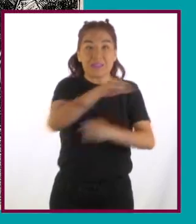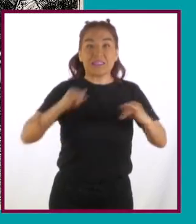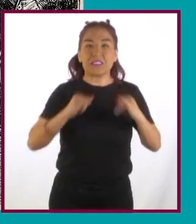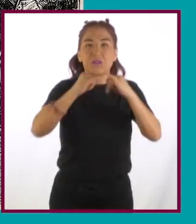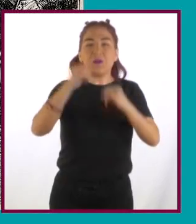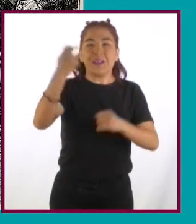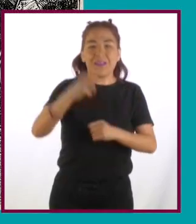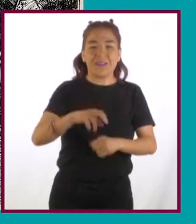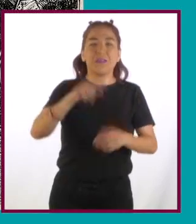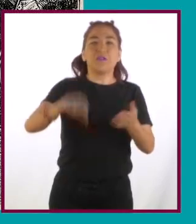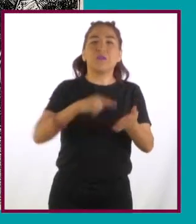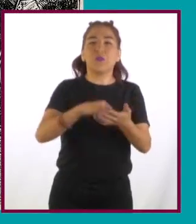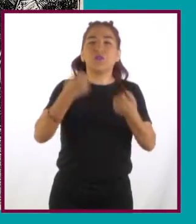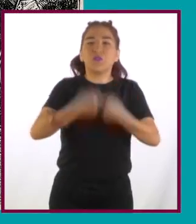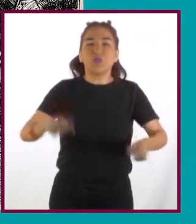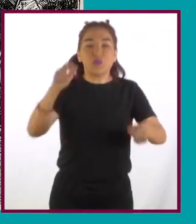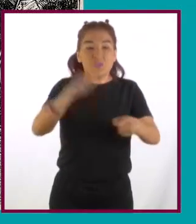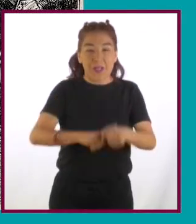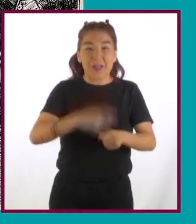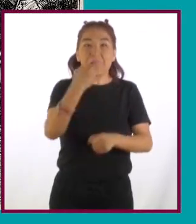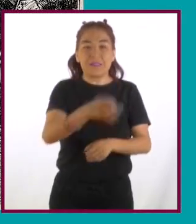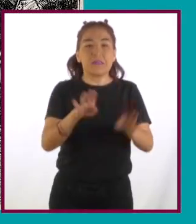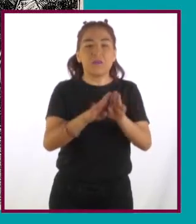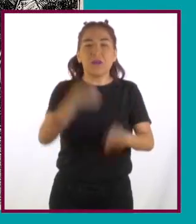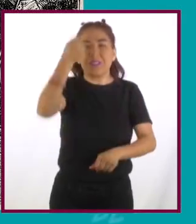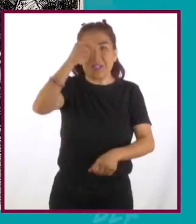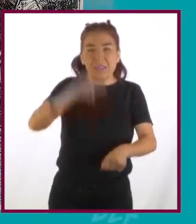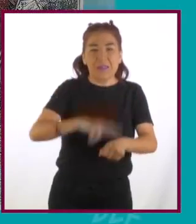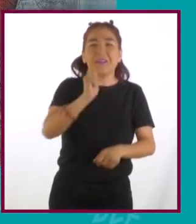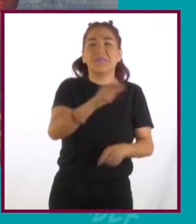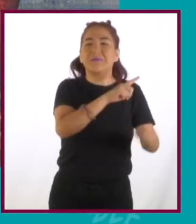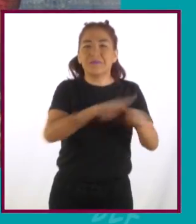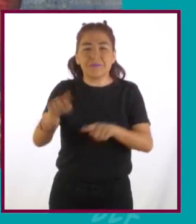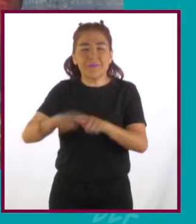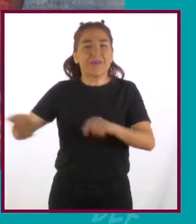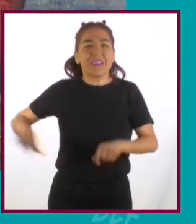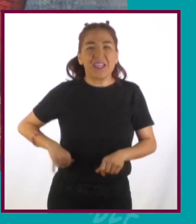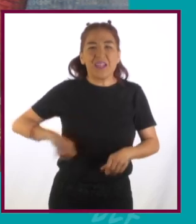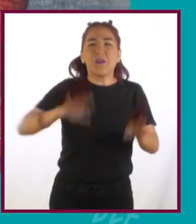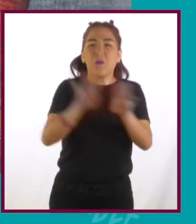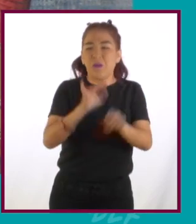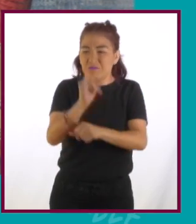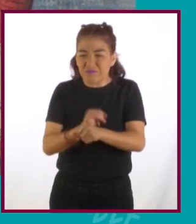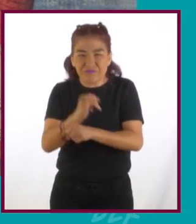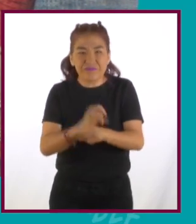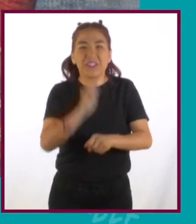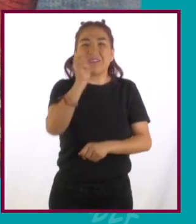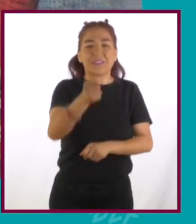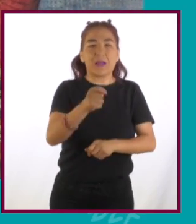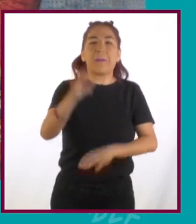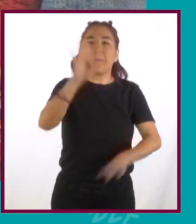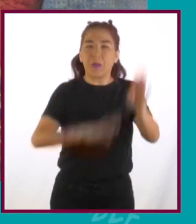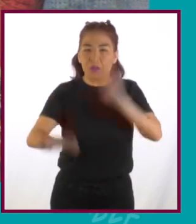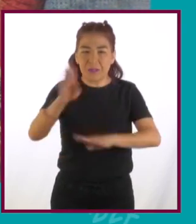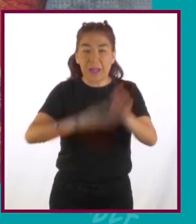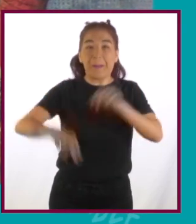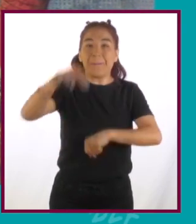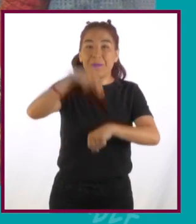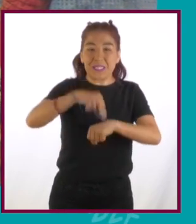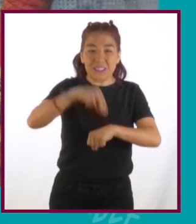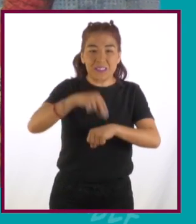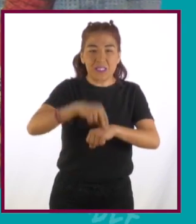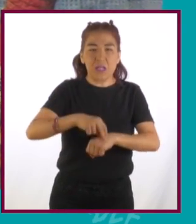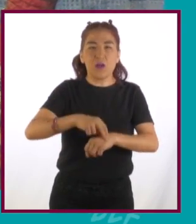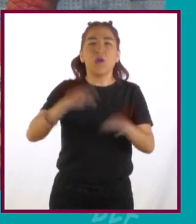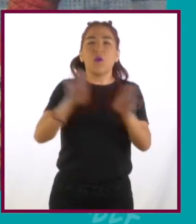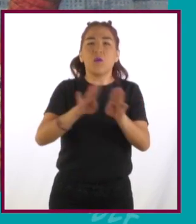Royal Society de Londres, de la que llegó a ser secretario. Sus intereses abarcaron campos tan dispares como la